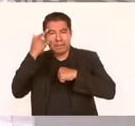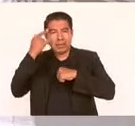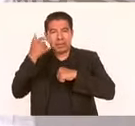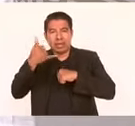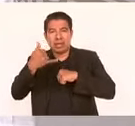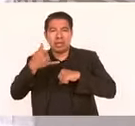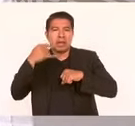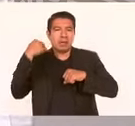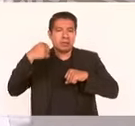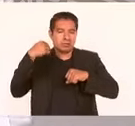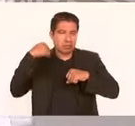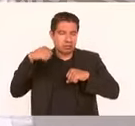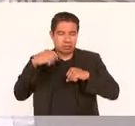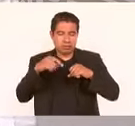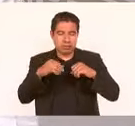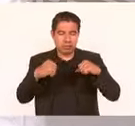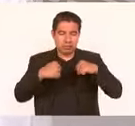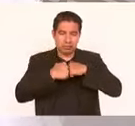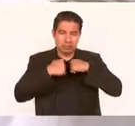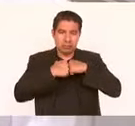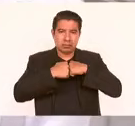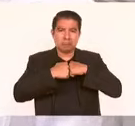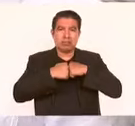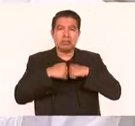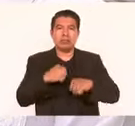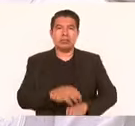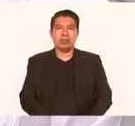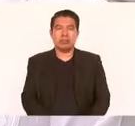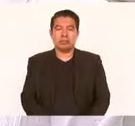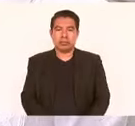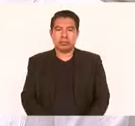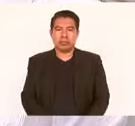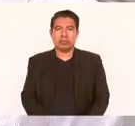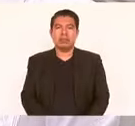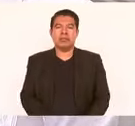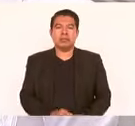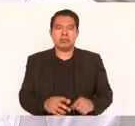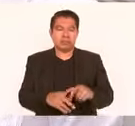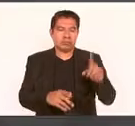Y luego llega de Fray Bartolomé